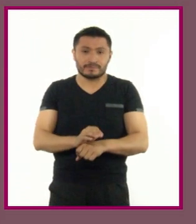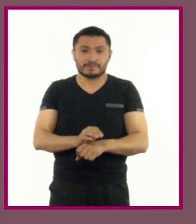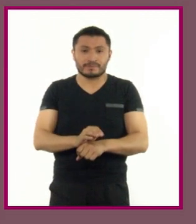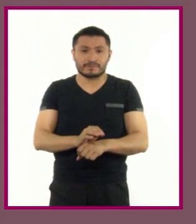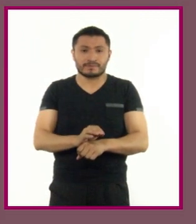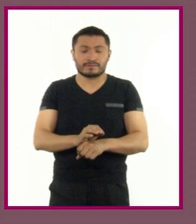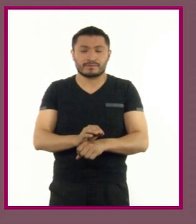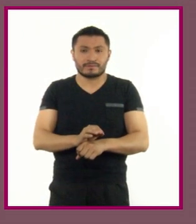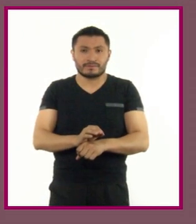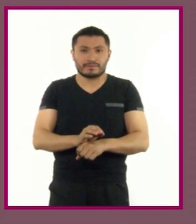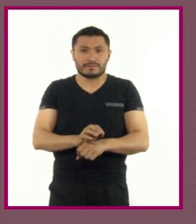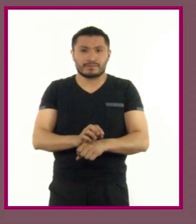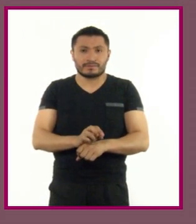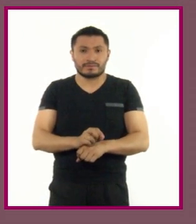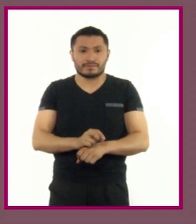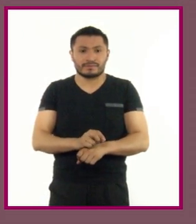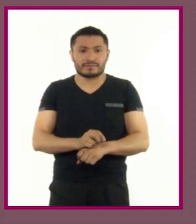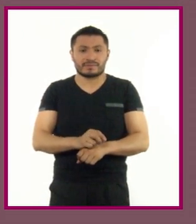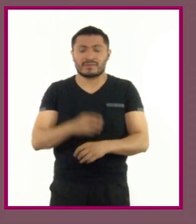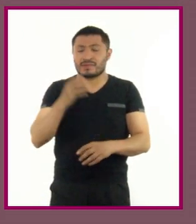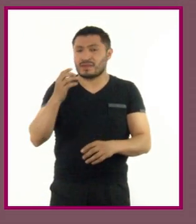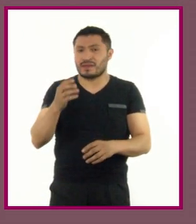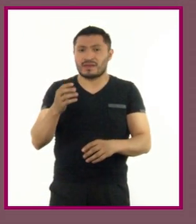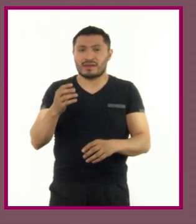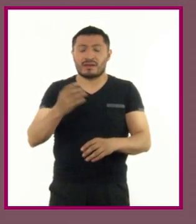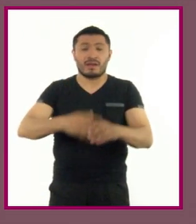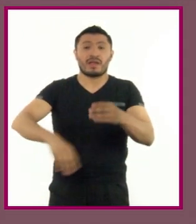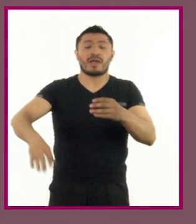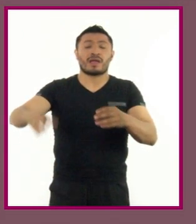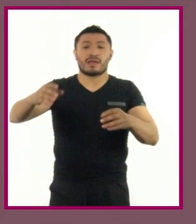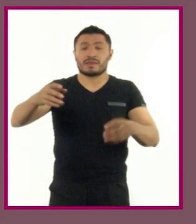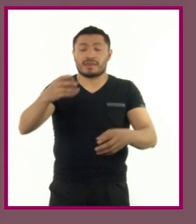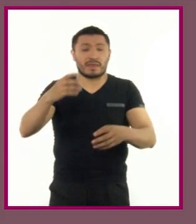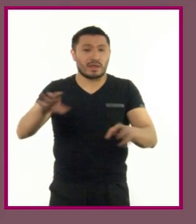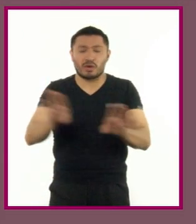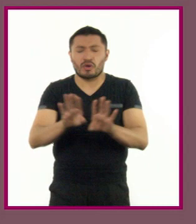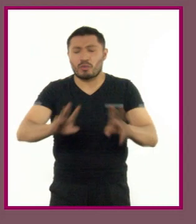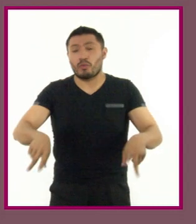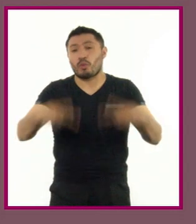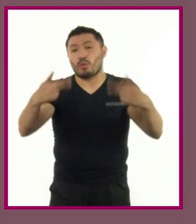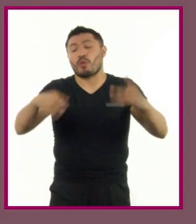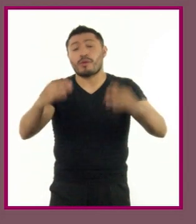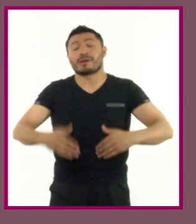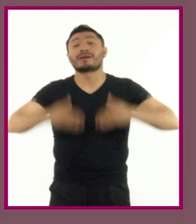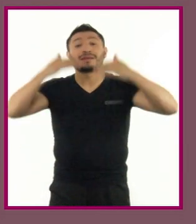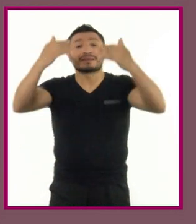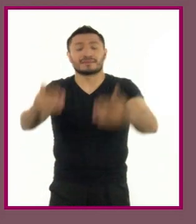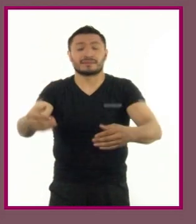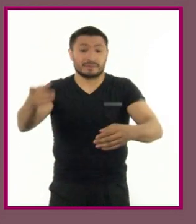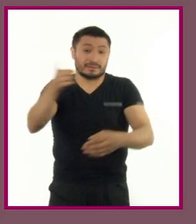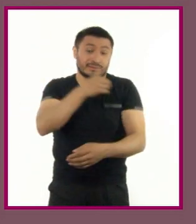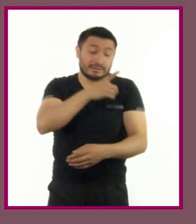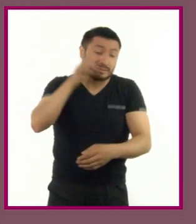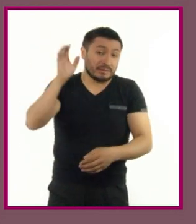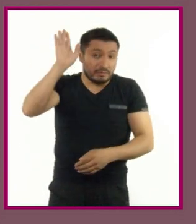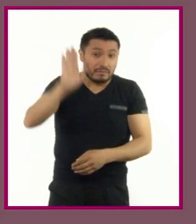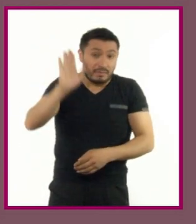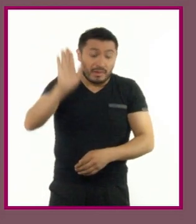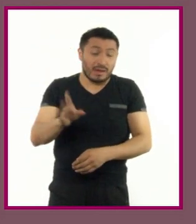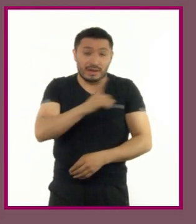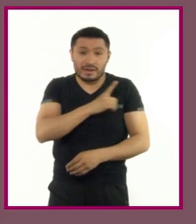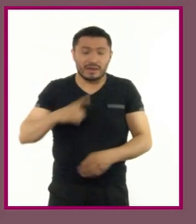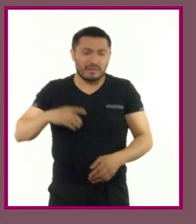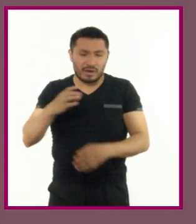de productos del exterior, se suponía que tendríamos también la oportunidad de mandar una buena cantidad de